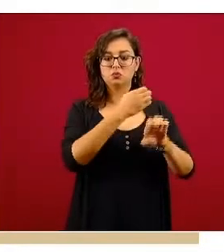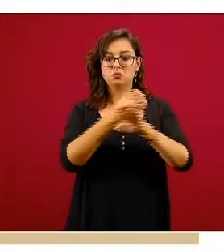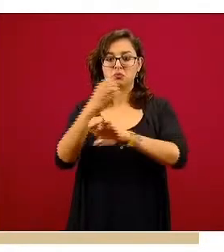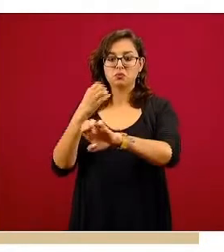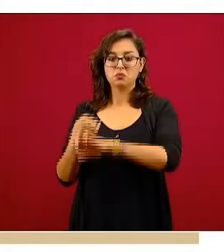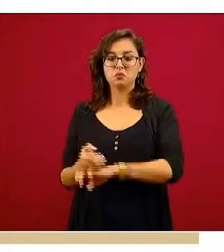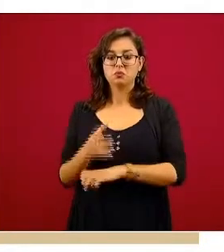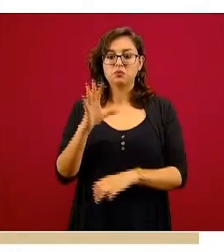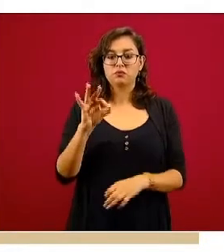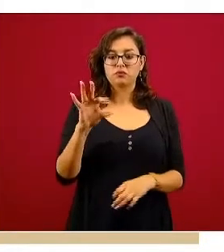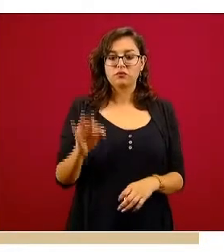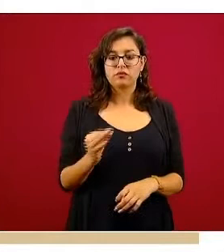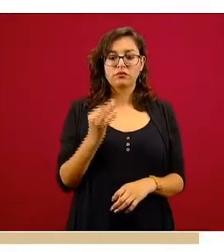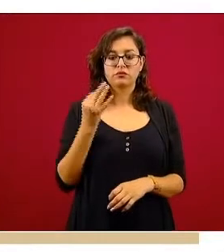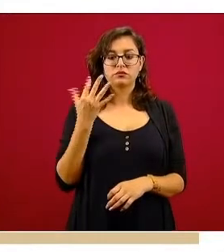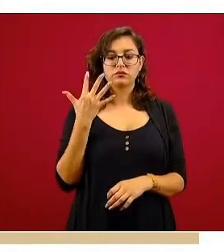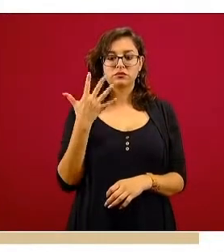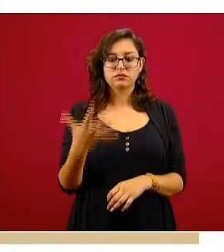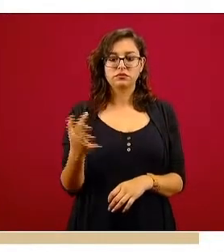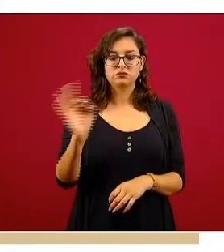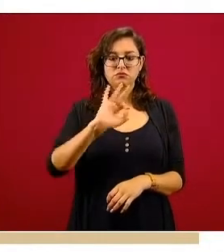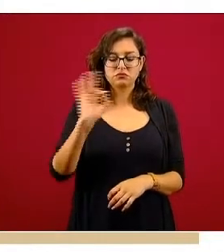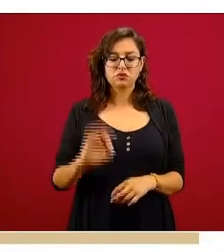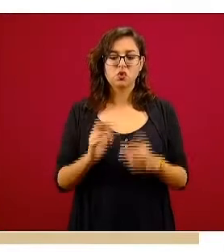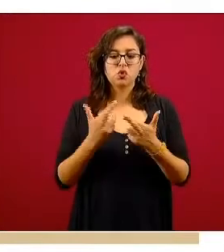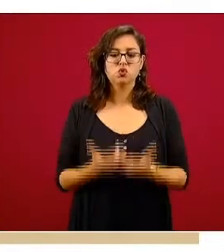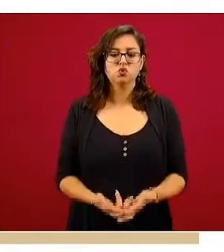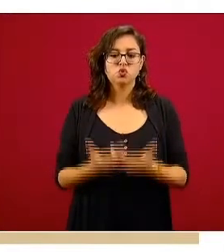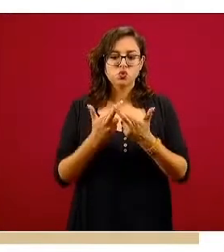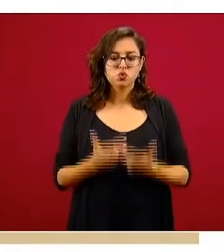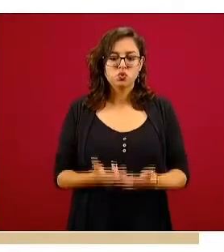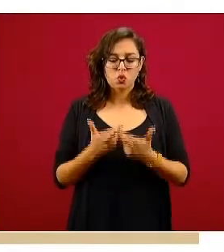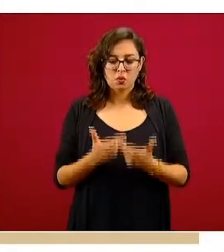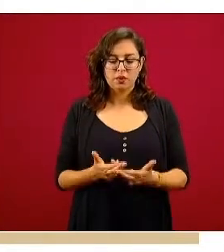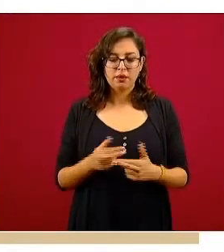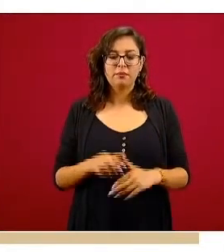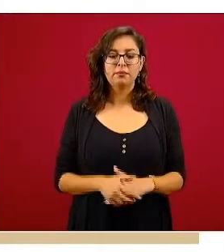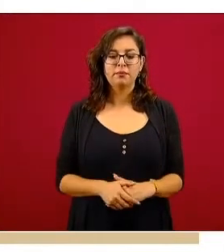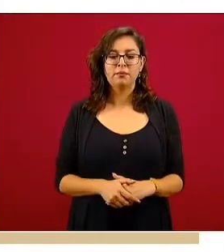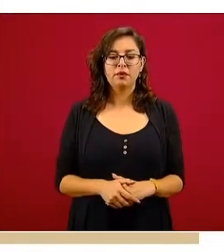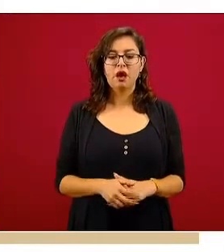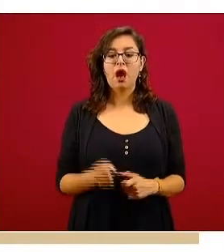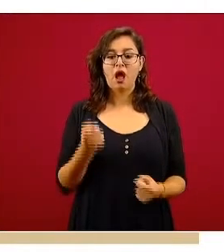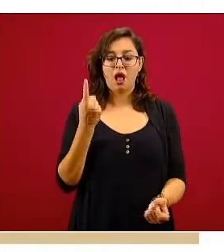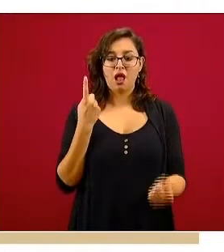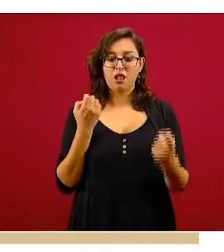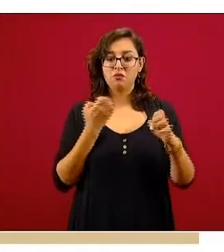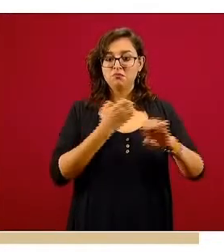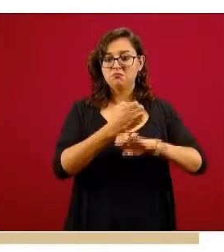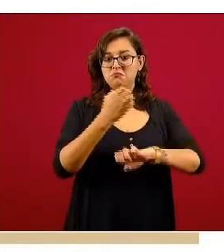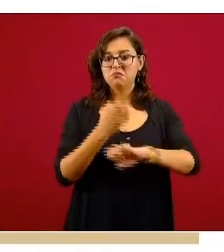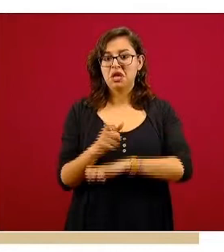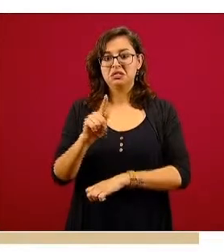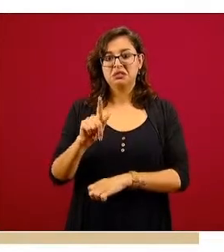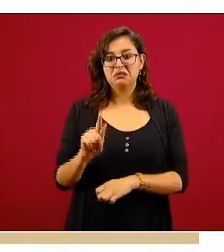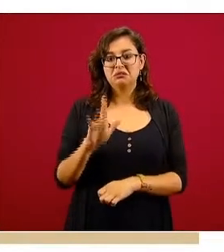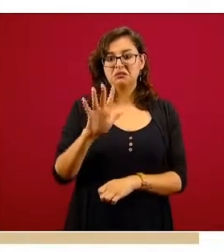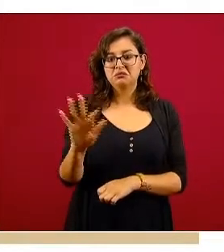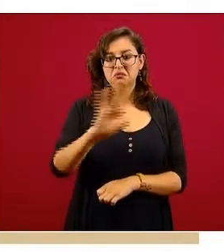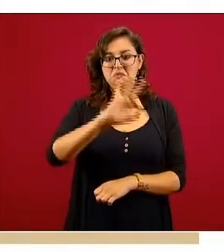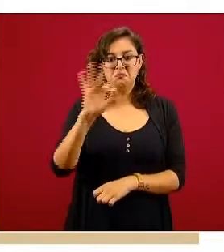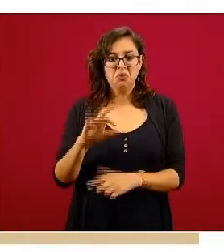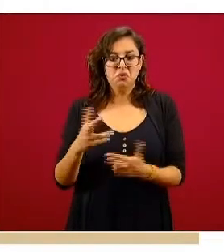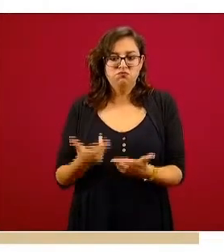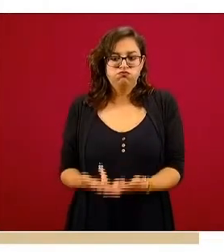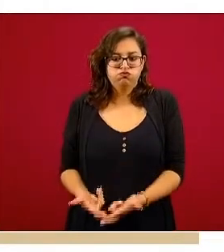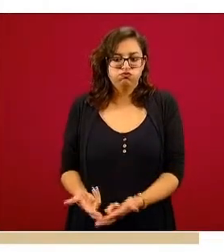45% de camas disponibles, y algunas entidades, inclusive varias de ellas por encima del 75%,